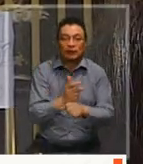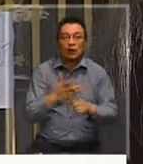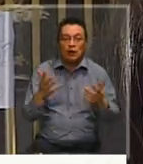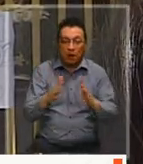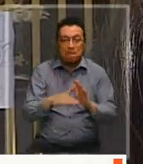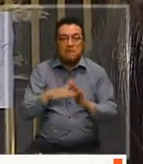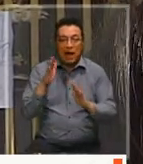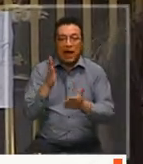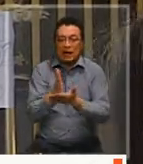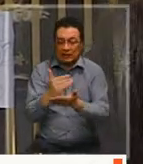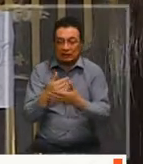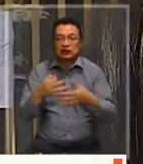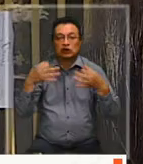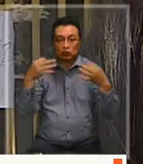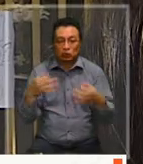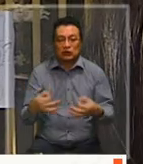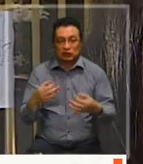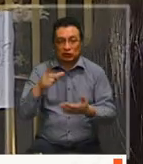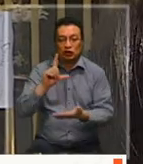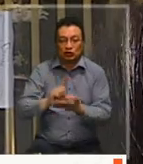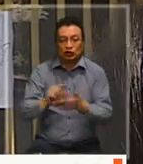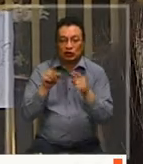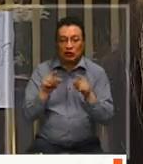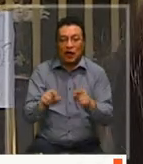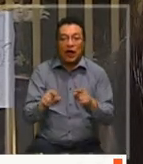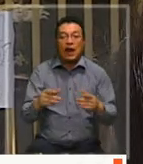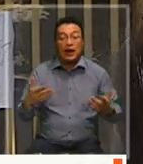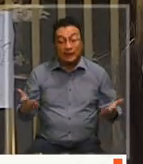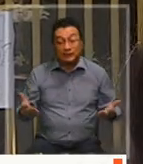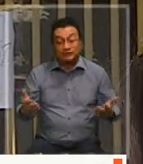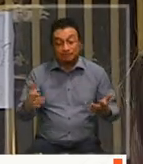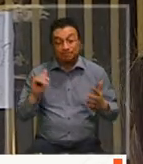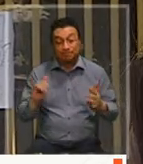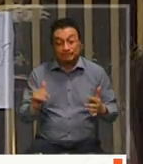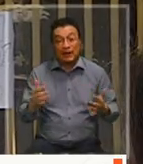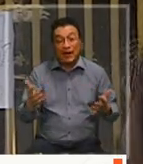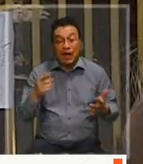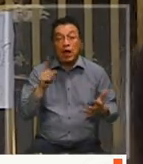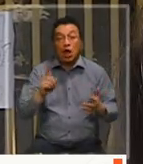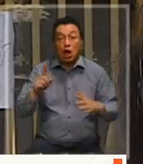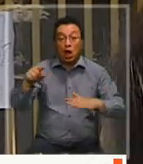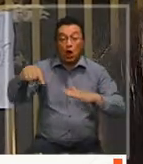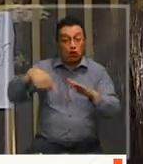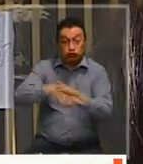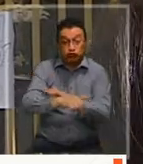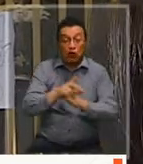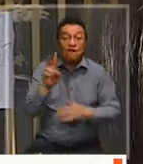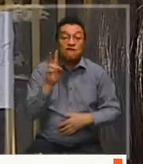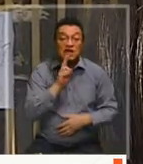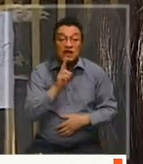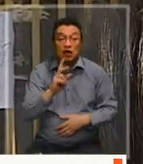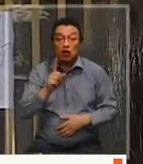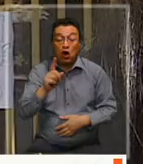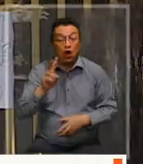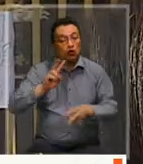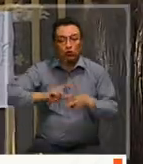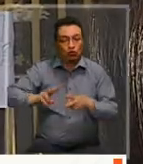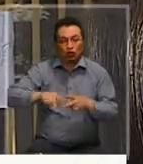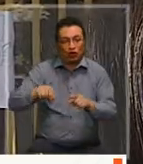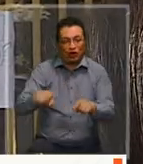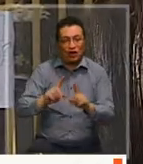que haya más medidas de seguridad en el establecimiento el que no entrena a clase el viernes no es una solución